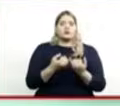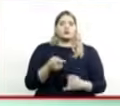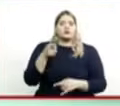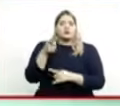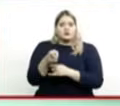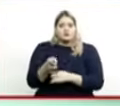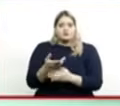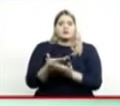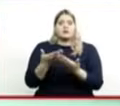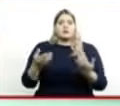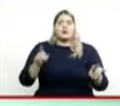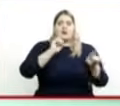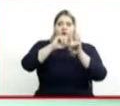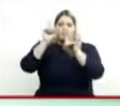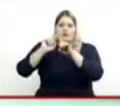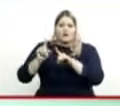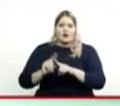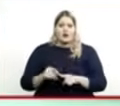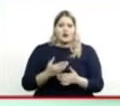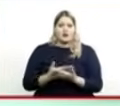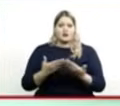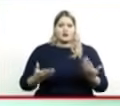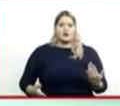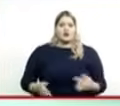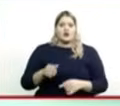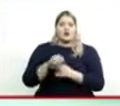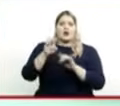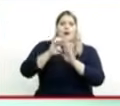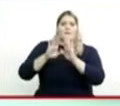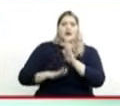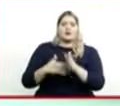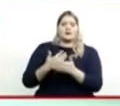19, los consulados, atendieron